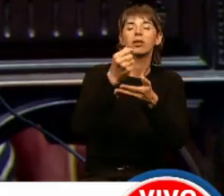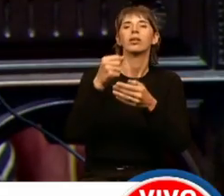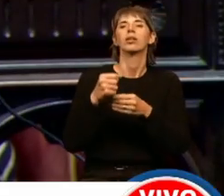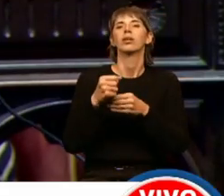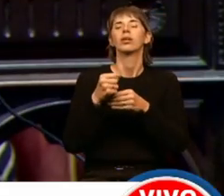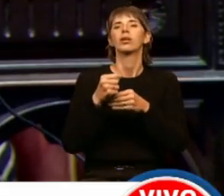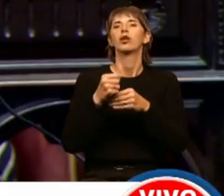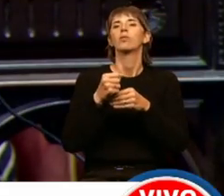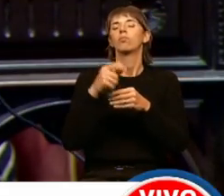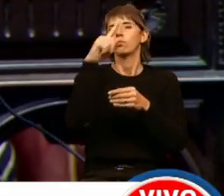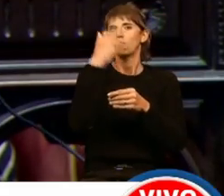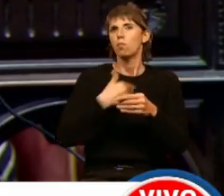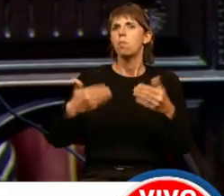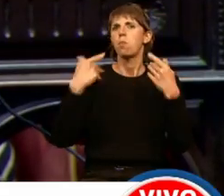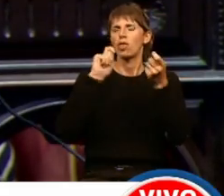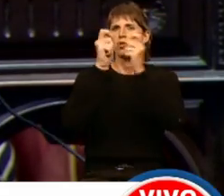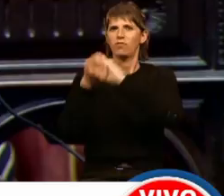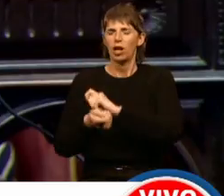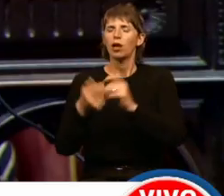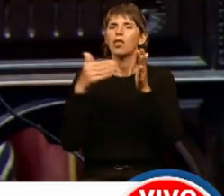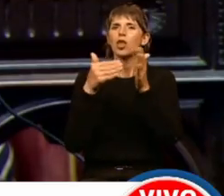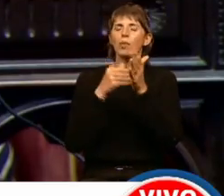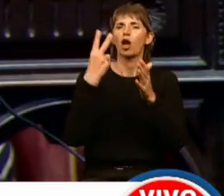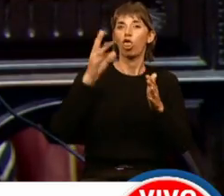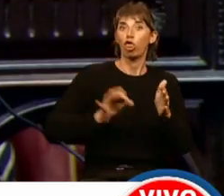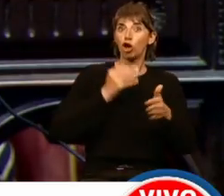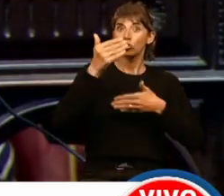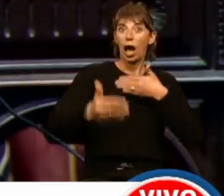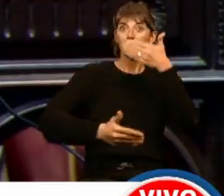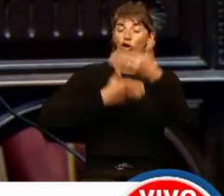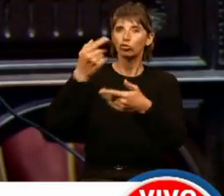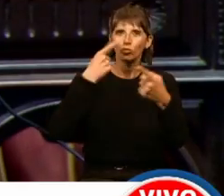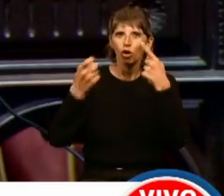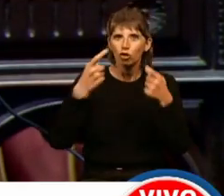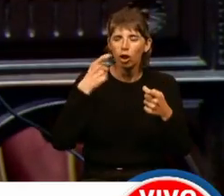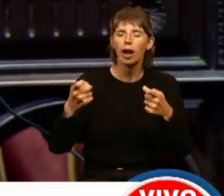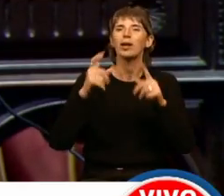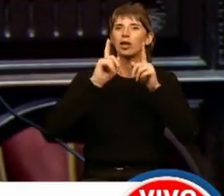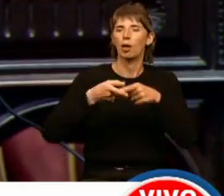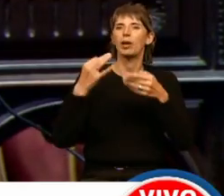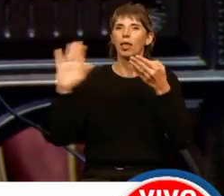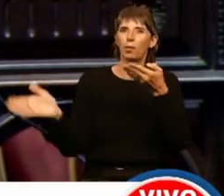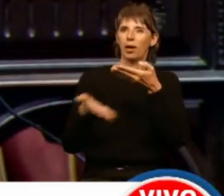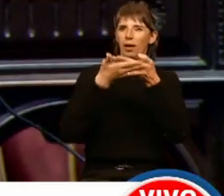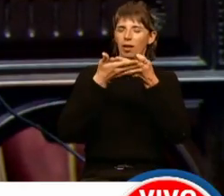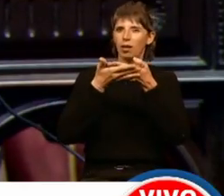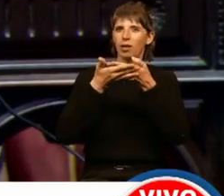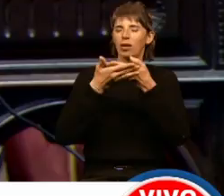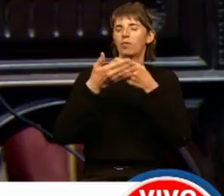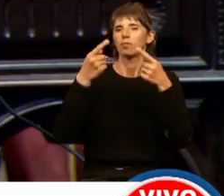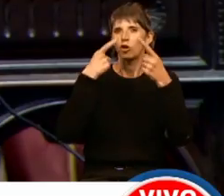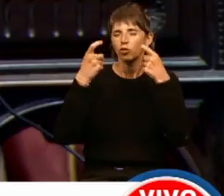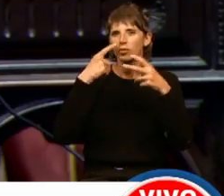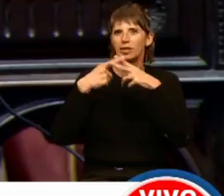ley previa revisión integral cada dos años como plazo máximo con previo dictamen técnico emitido por el ente regulador con